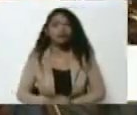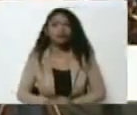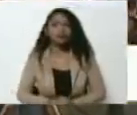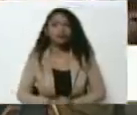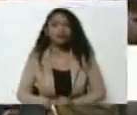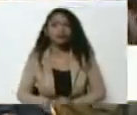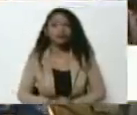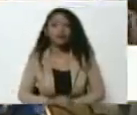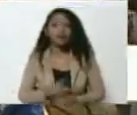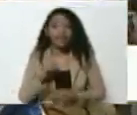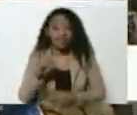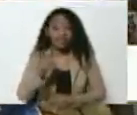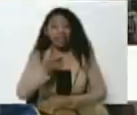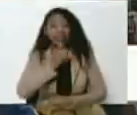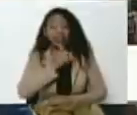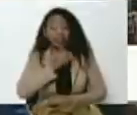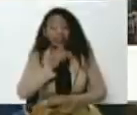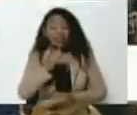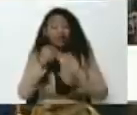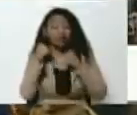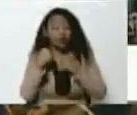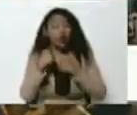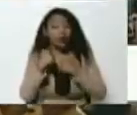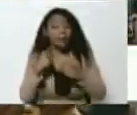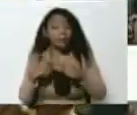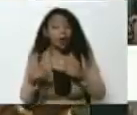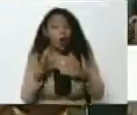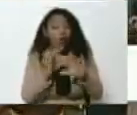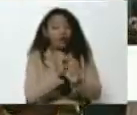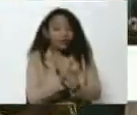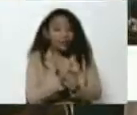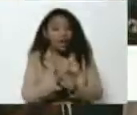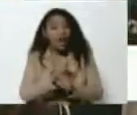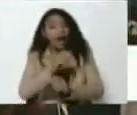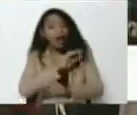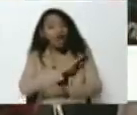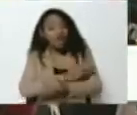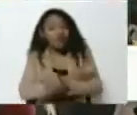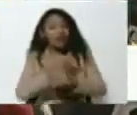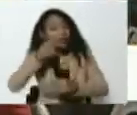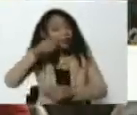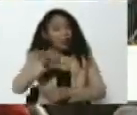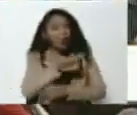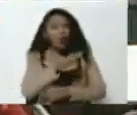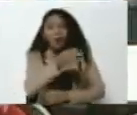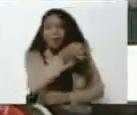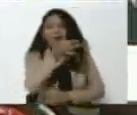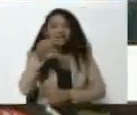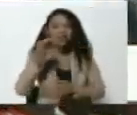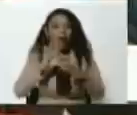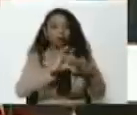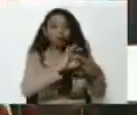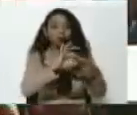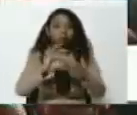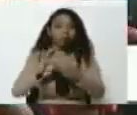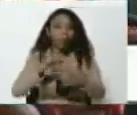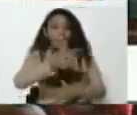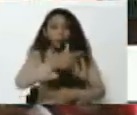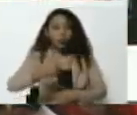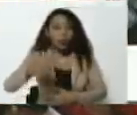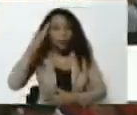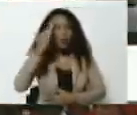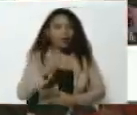que iba a ser duro y difícil, pero confiaba siempre en las fuerzas del pueblo y en la perfecta unión